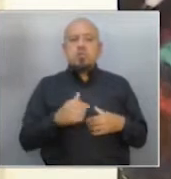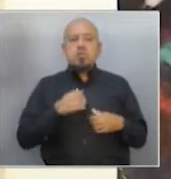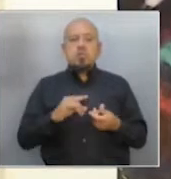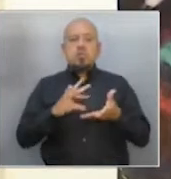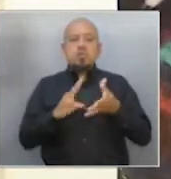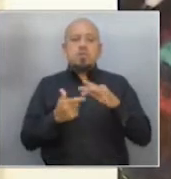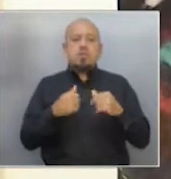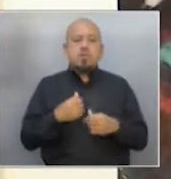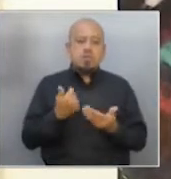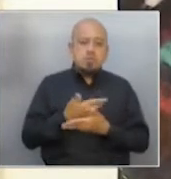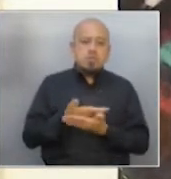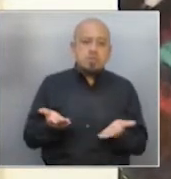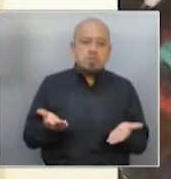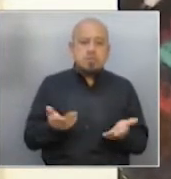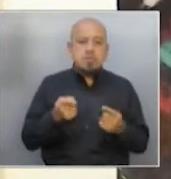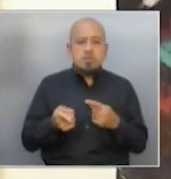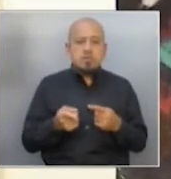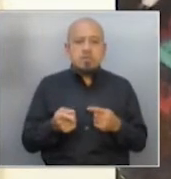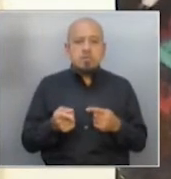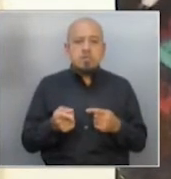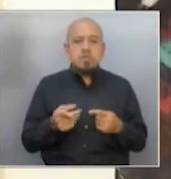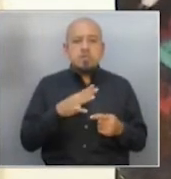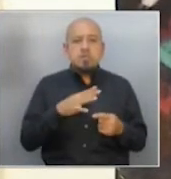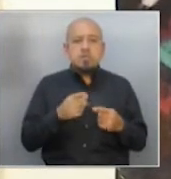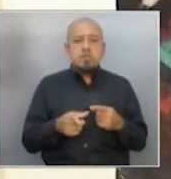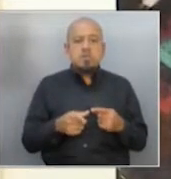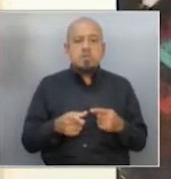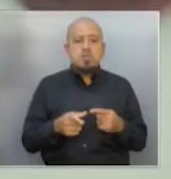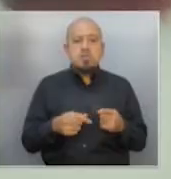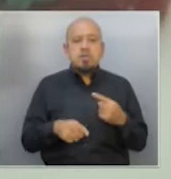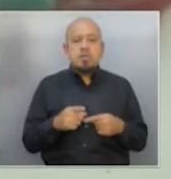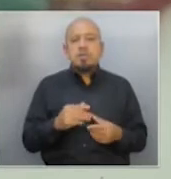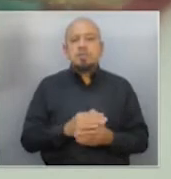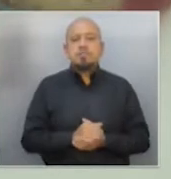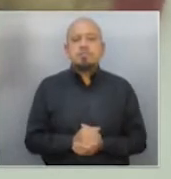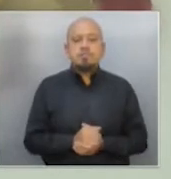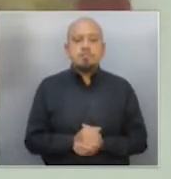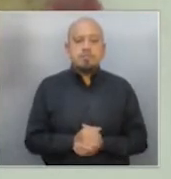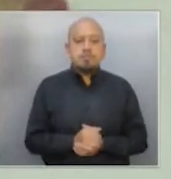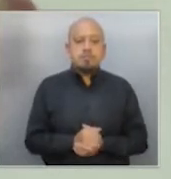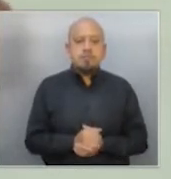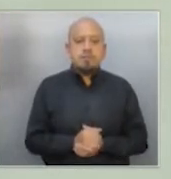mostrarte al mundo. Entonces empecé como a decir, acá hay mucho más que un desecho, ¿no?